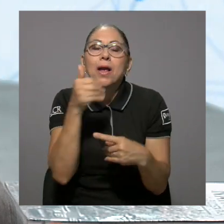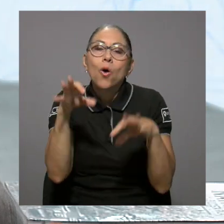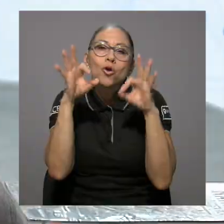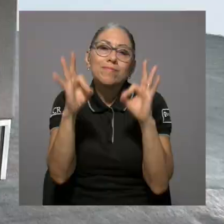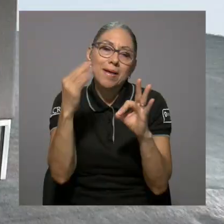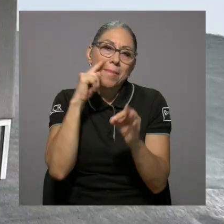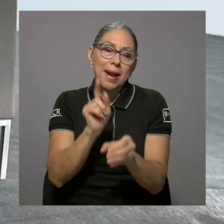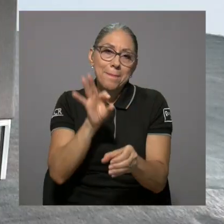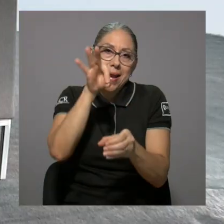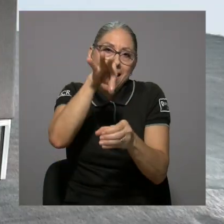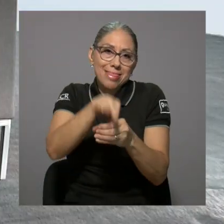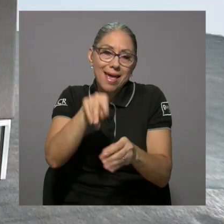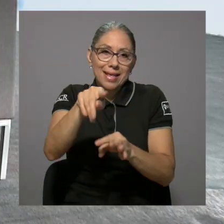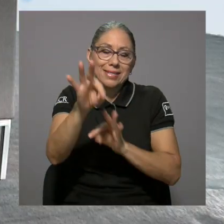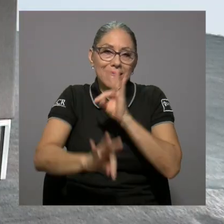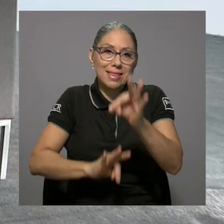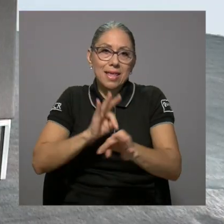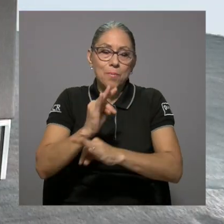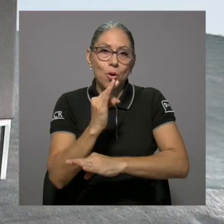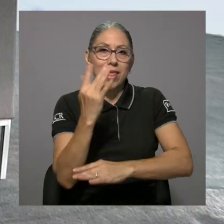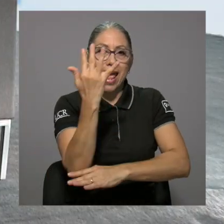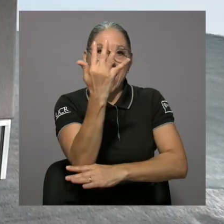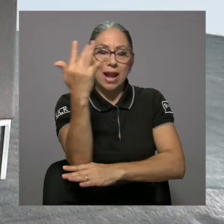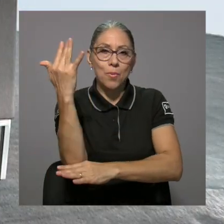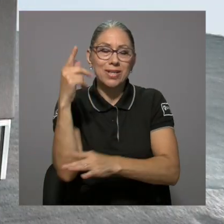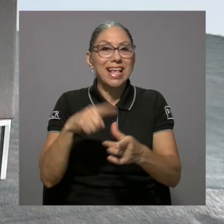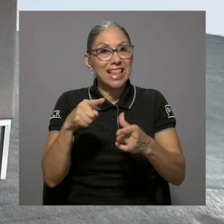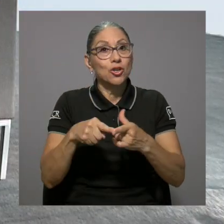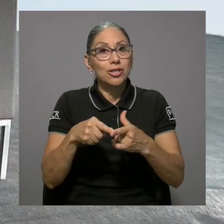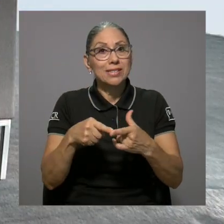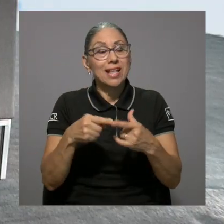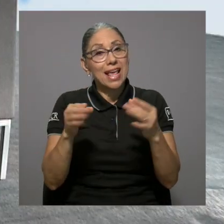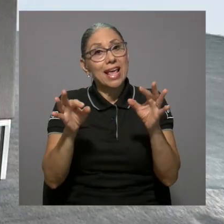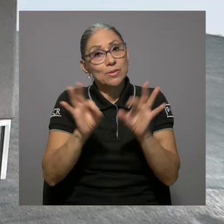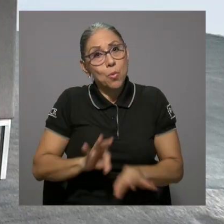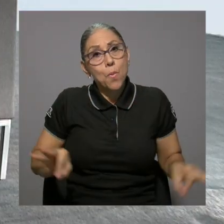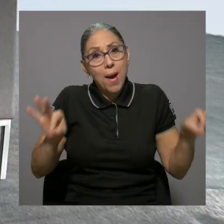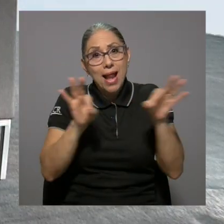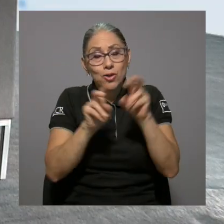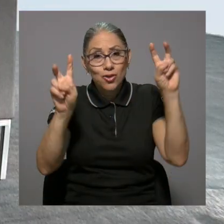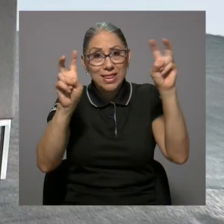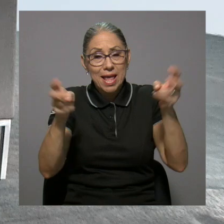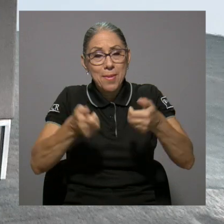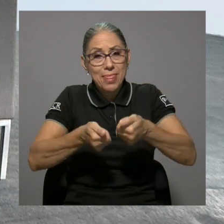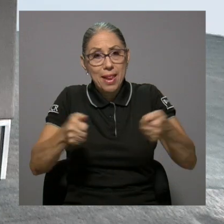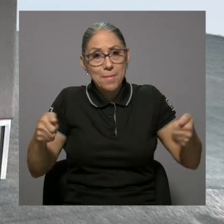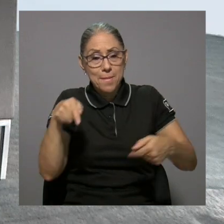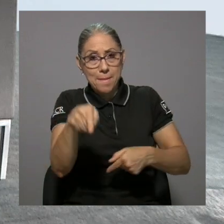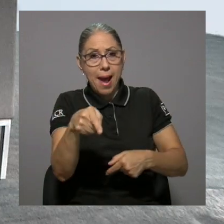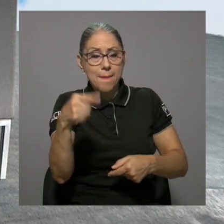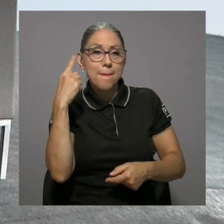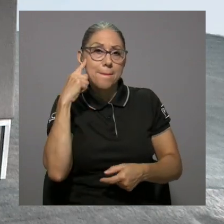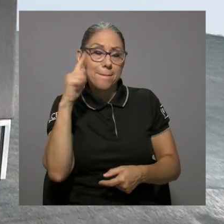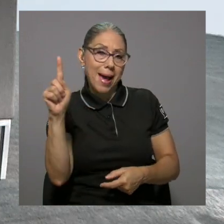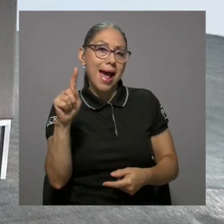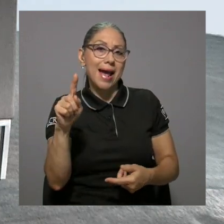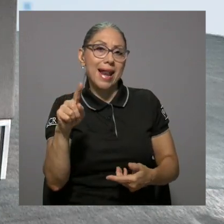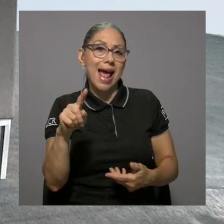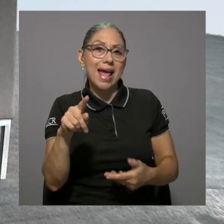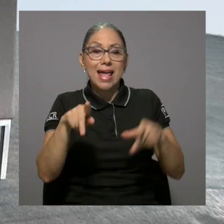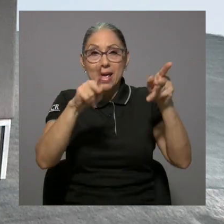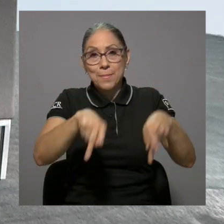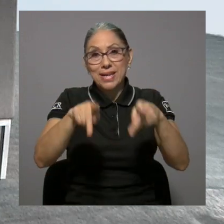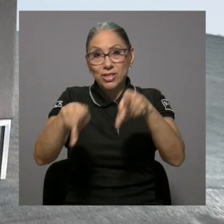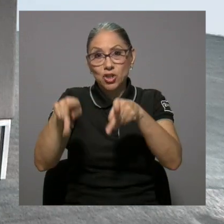tipo de árboles. Entonces, insisto, me parece que es muy valioso el tema del mapa para que